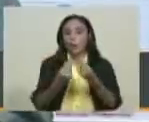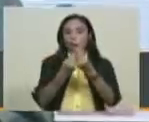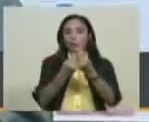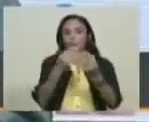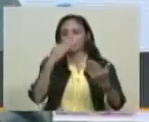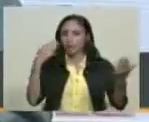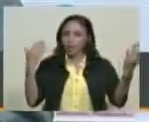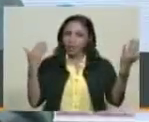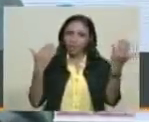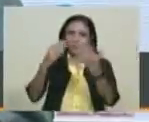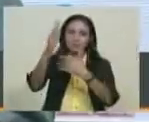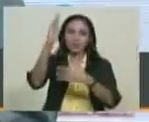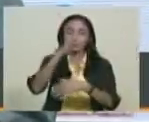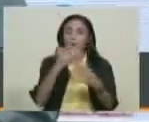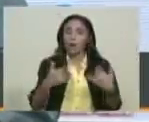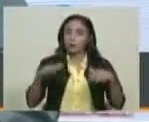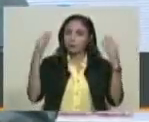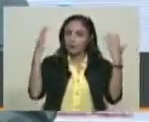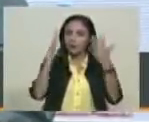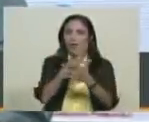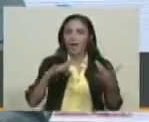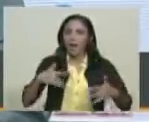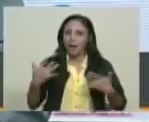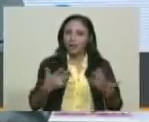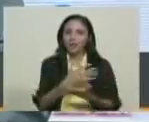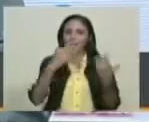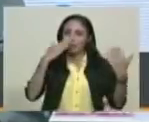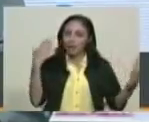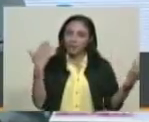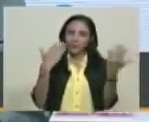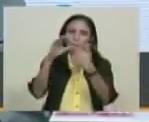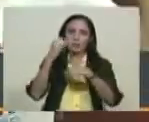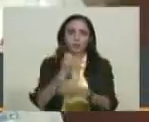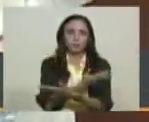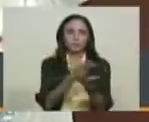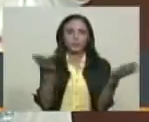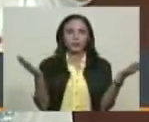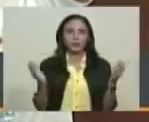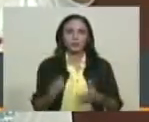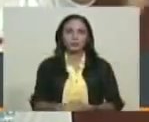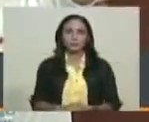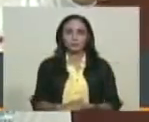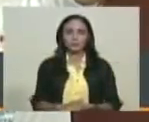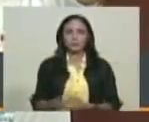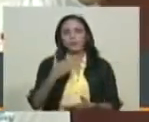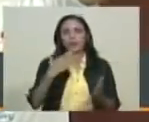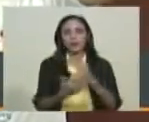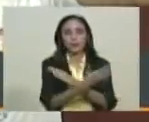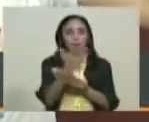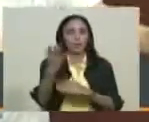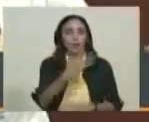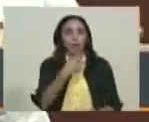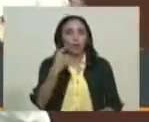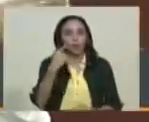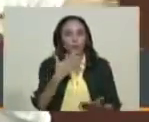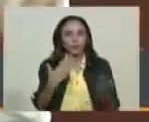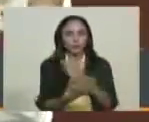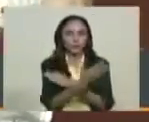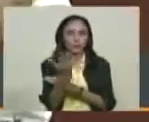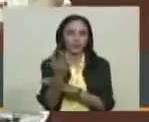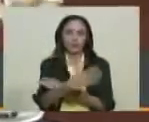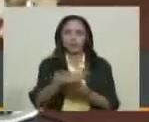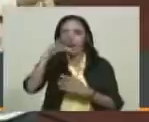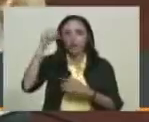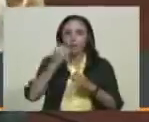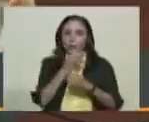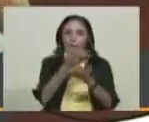alma, celebrando la vida hasta la victoria siempre. Venceremos. Gracias, juventud de Venezuela. Muchas gracias. Que Dios los